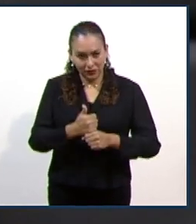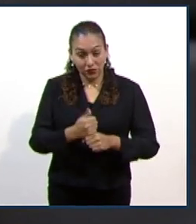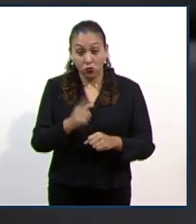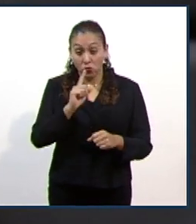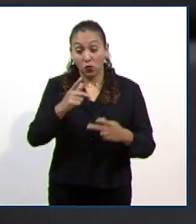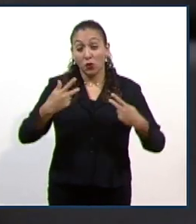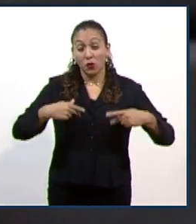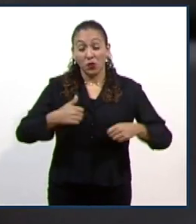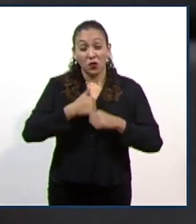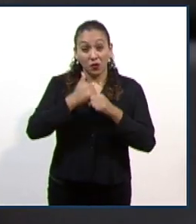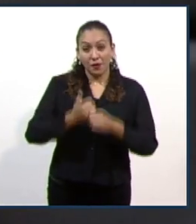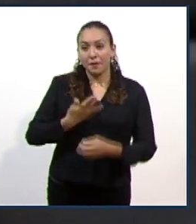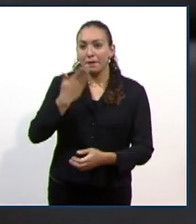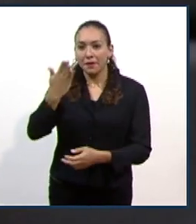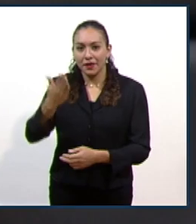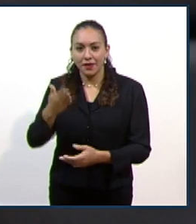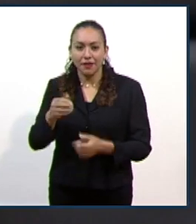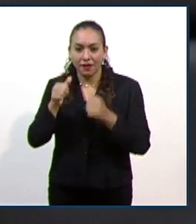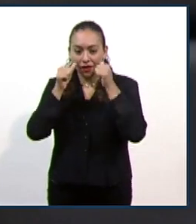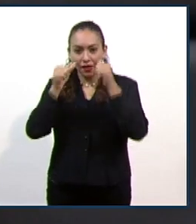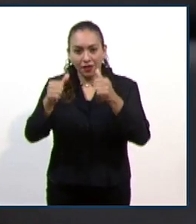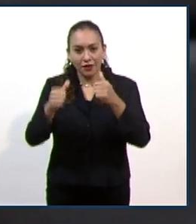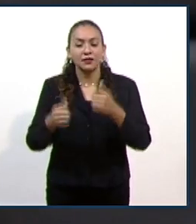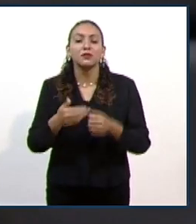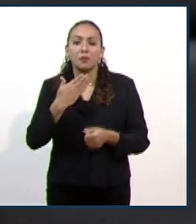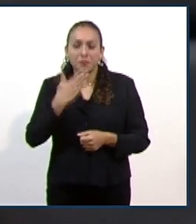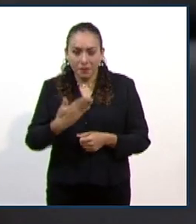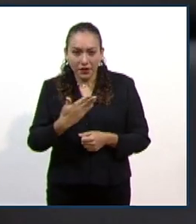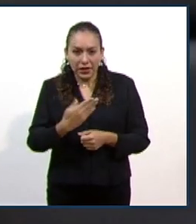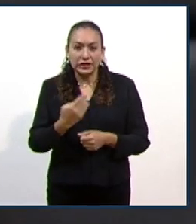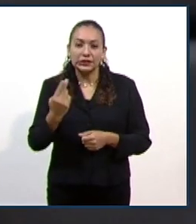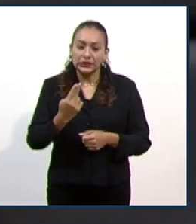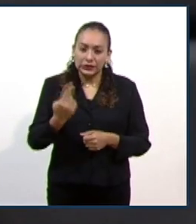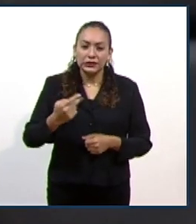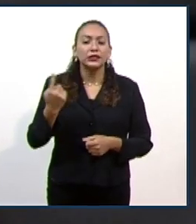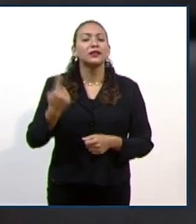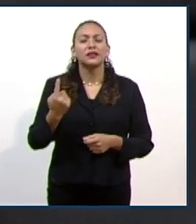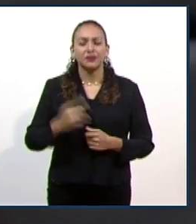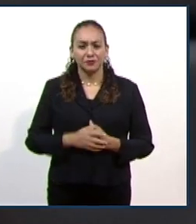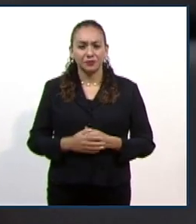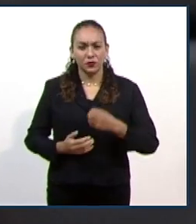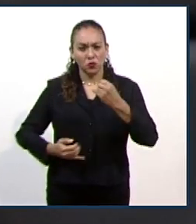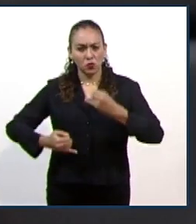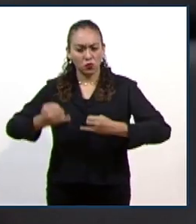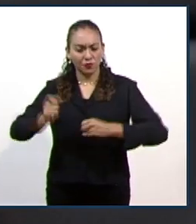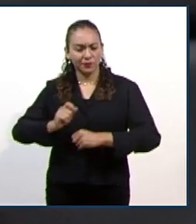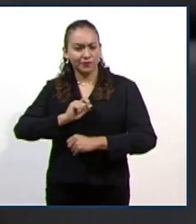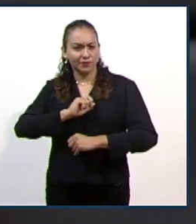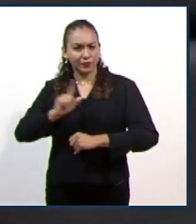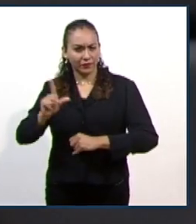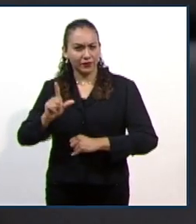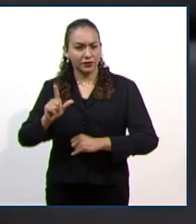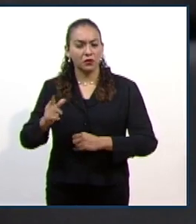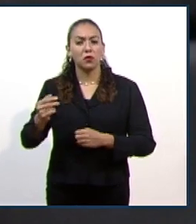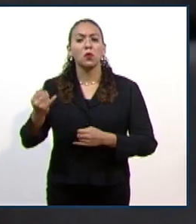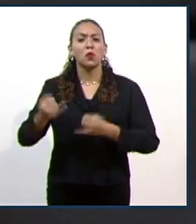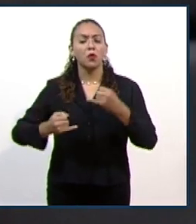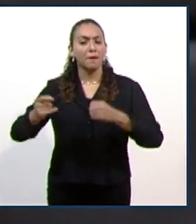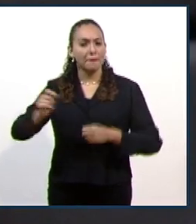justicia merecen personas juzgadoras honestas, con vocación de